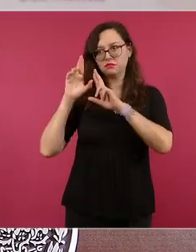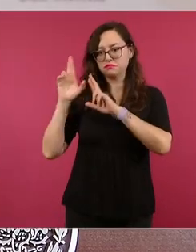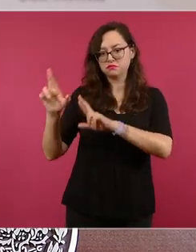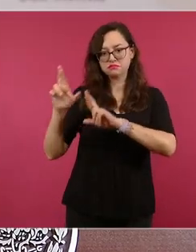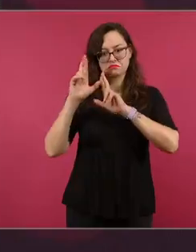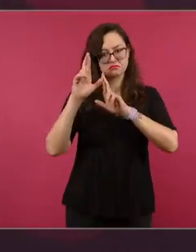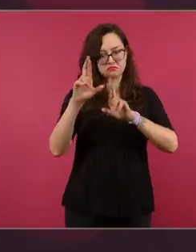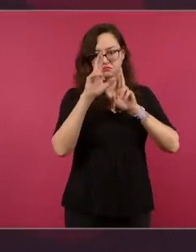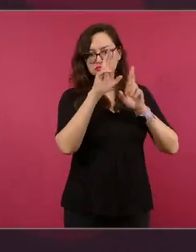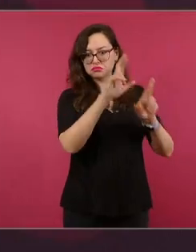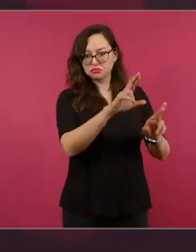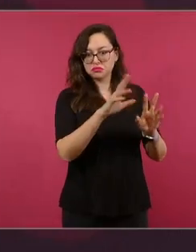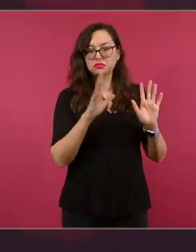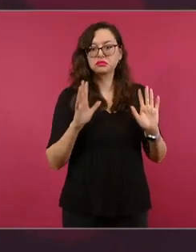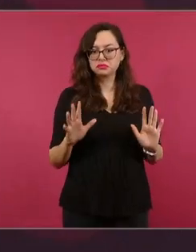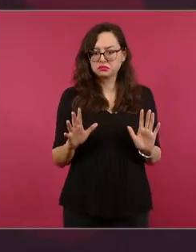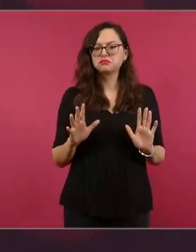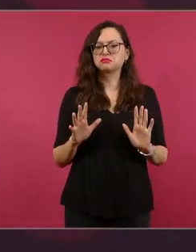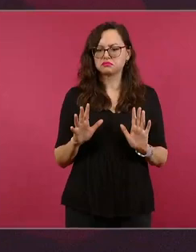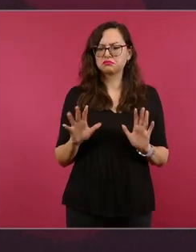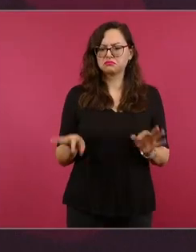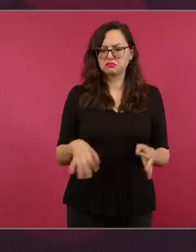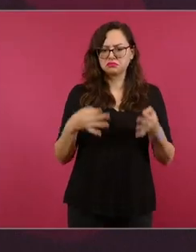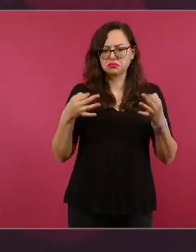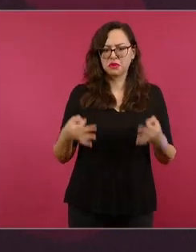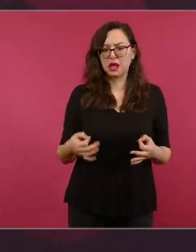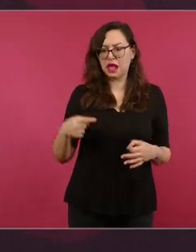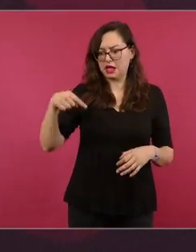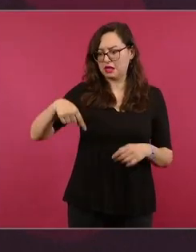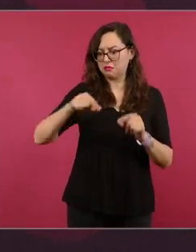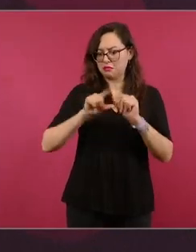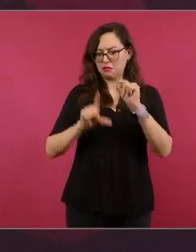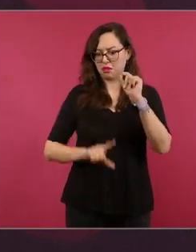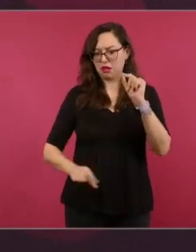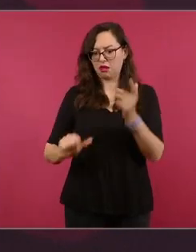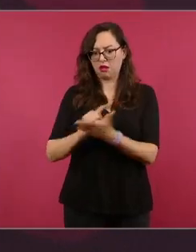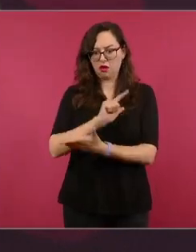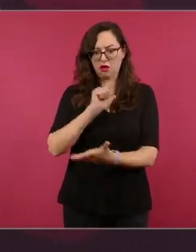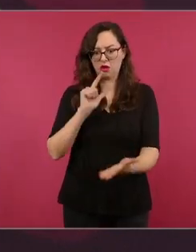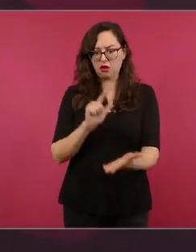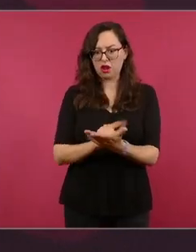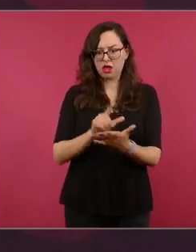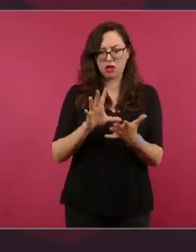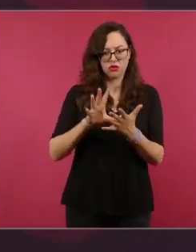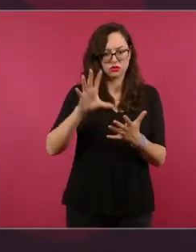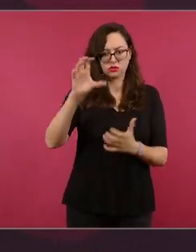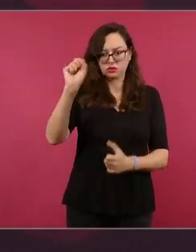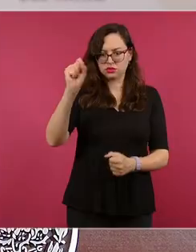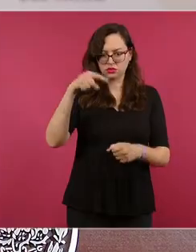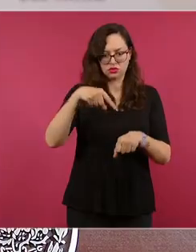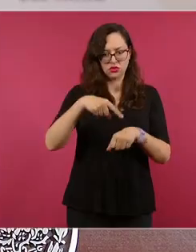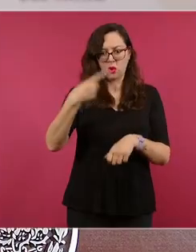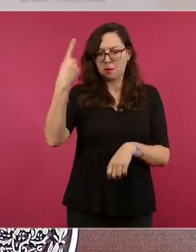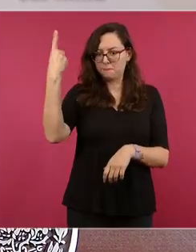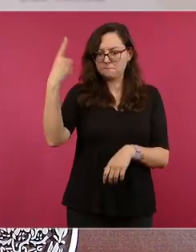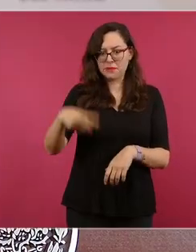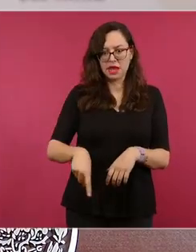un Estado de derecho, no de chueco como era